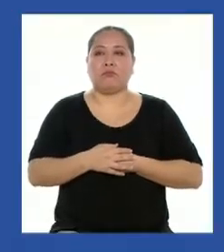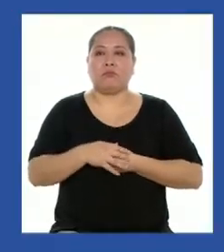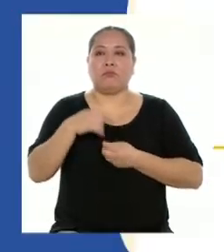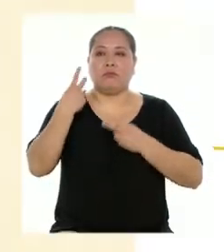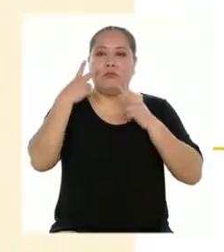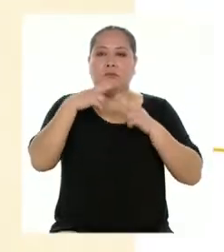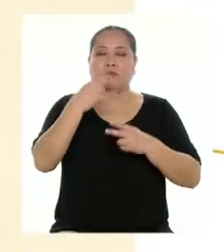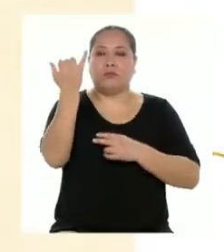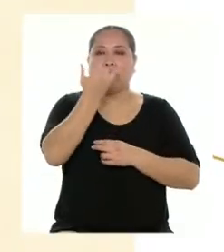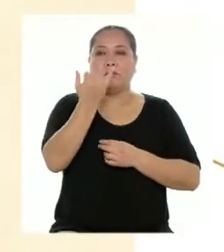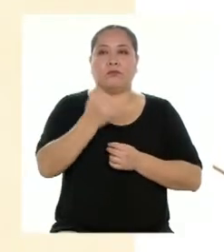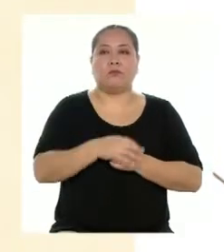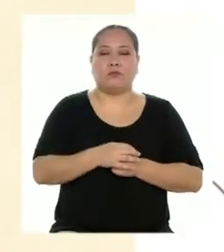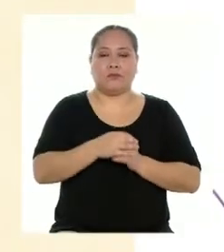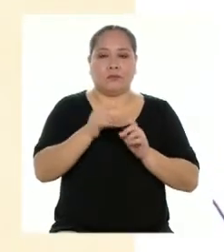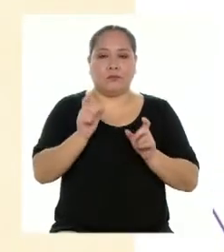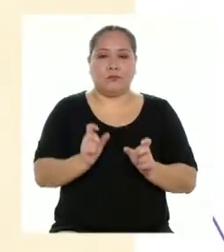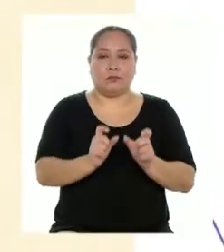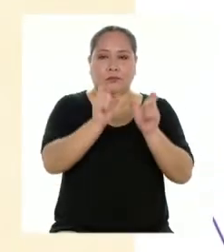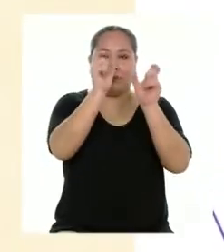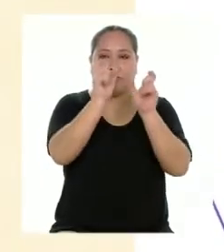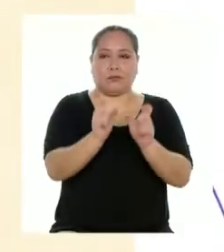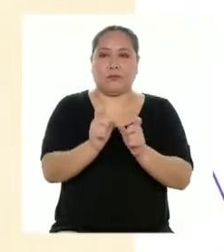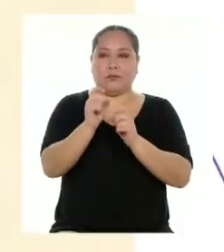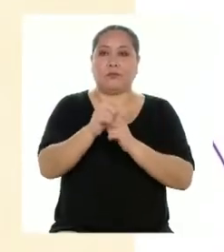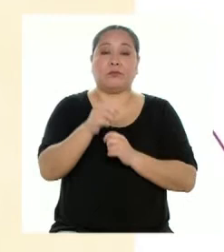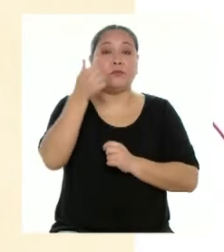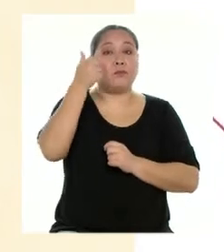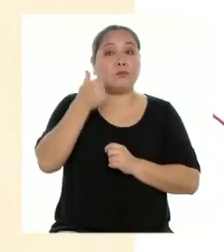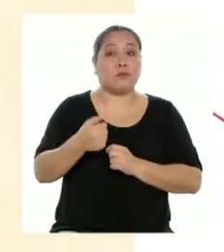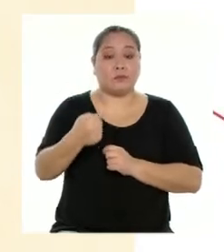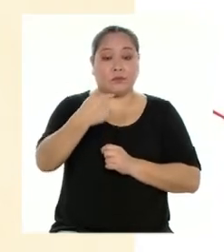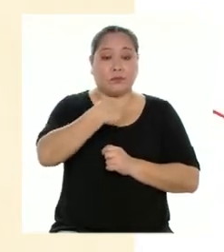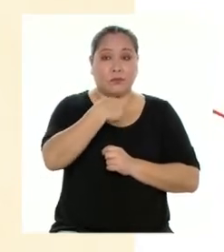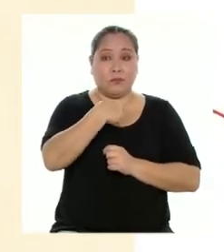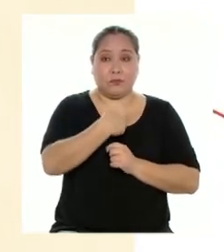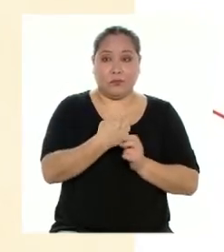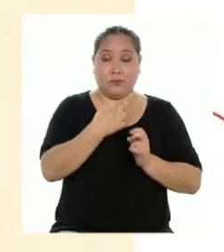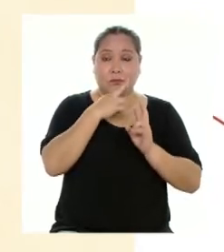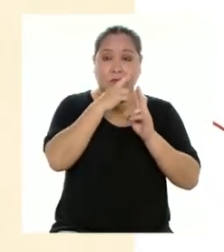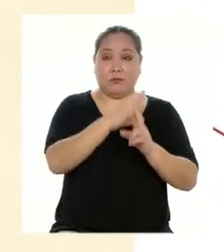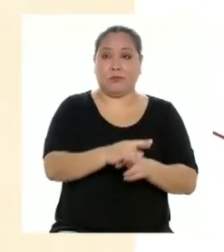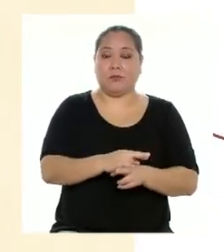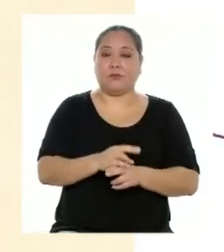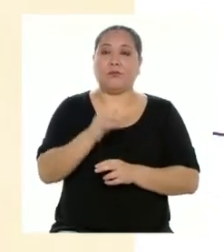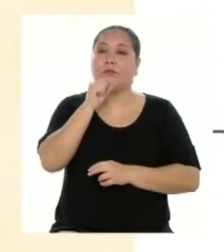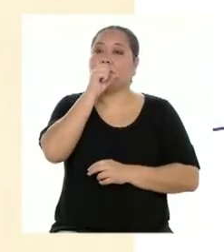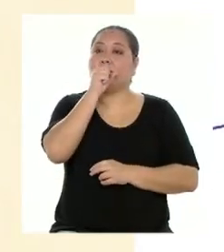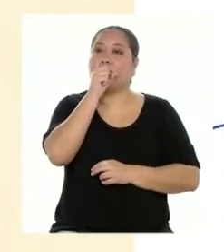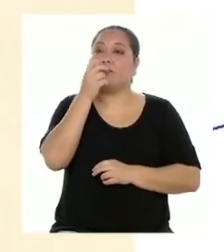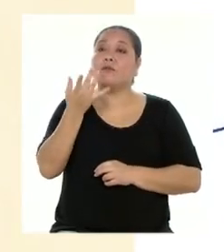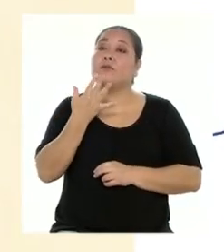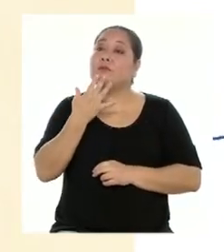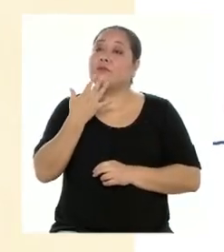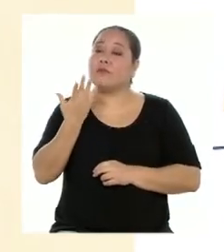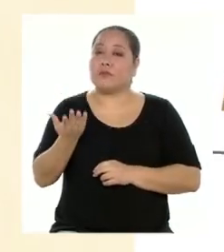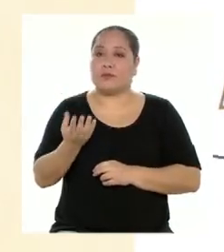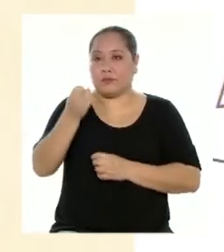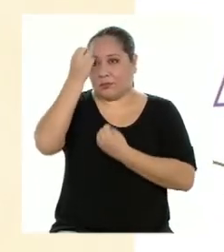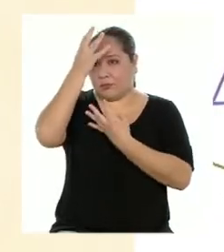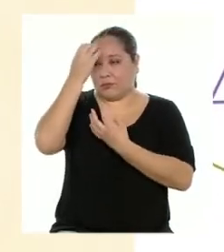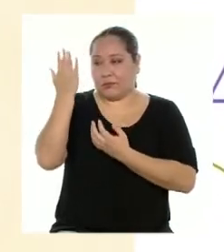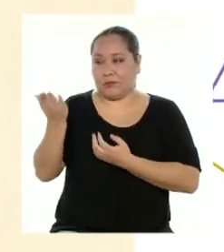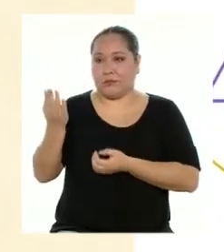gráfico. Las barras de color azul representan la información que yo obtuve y las de anaranjado son la información de